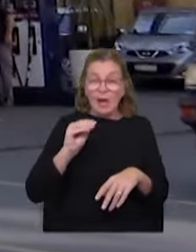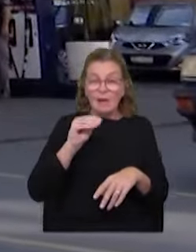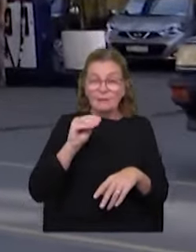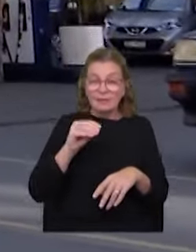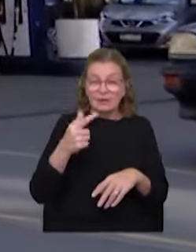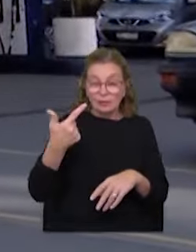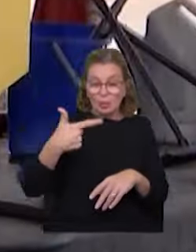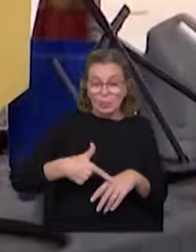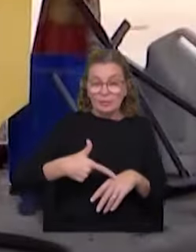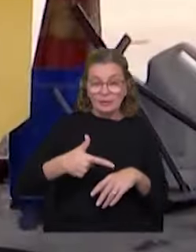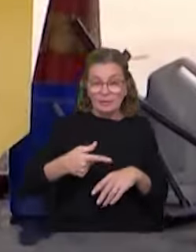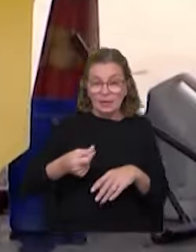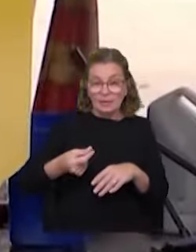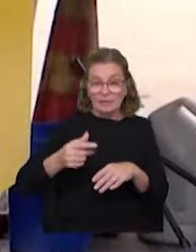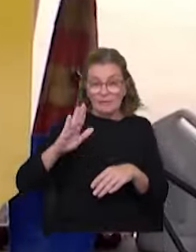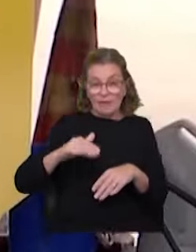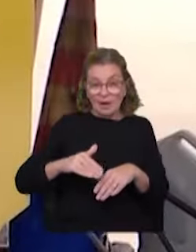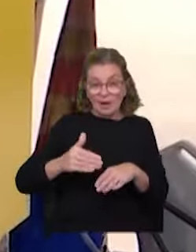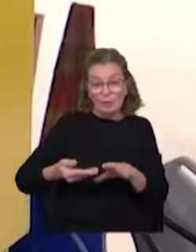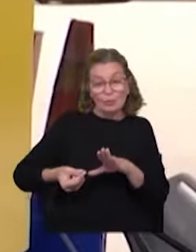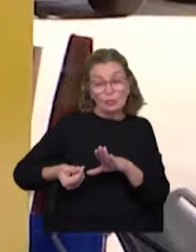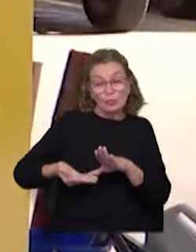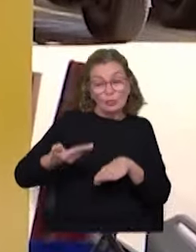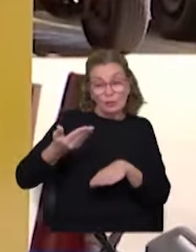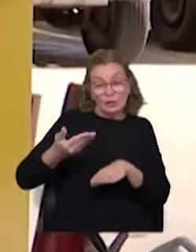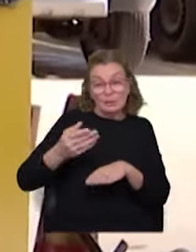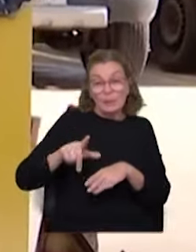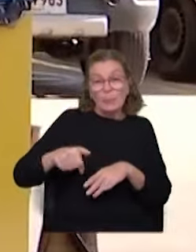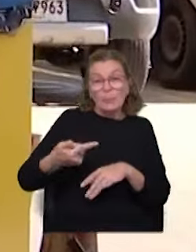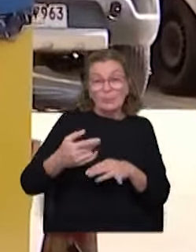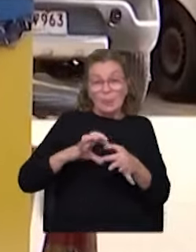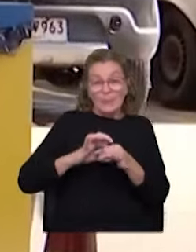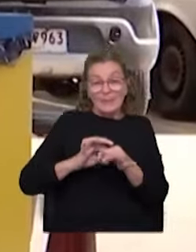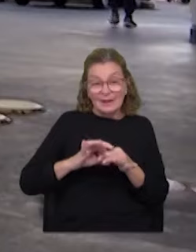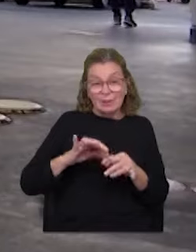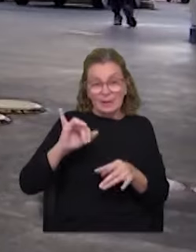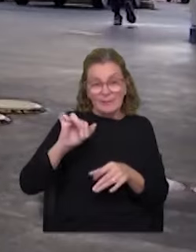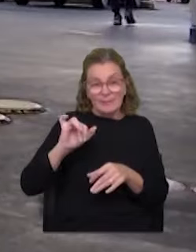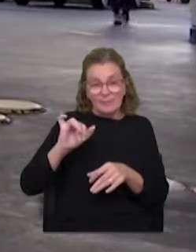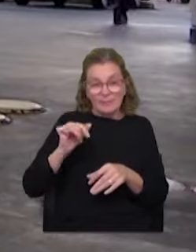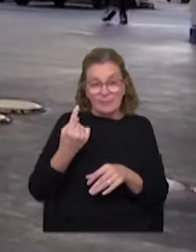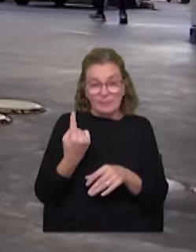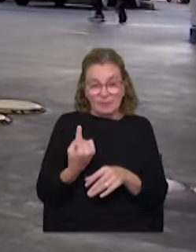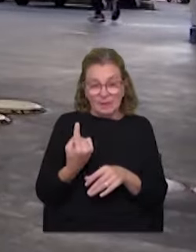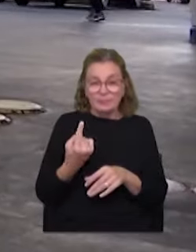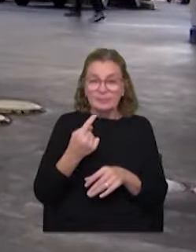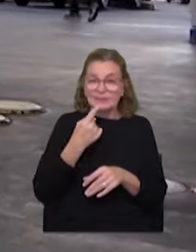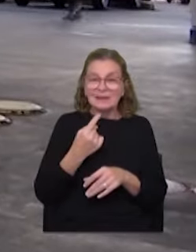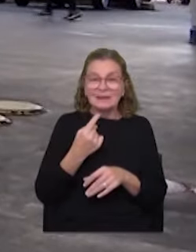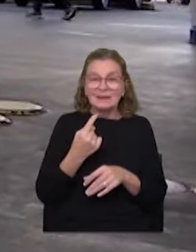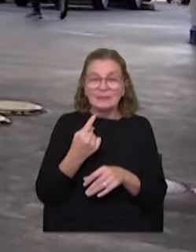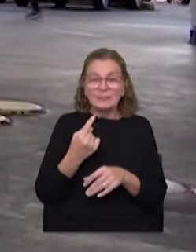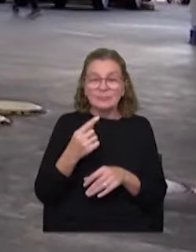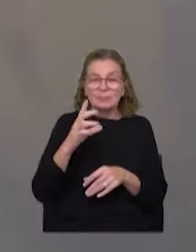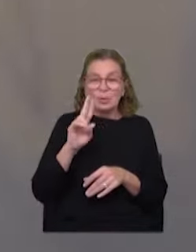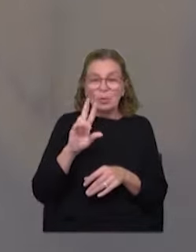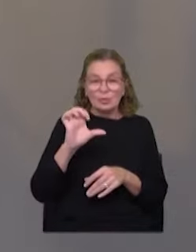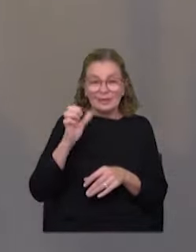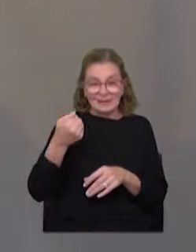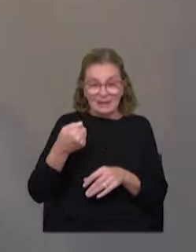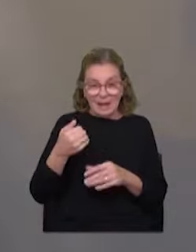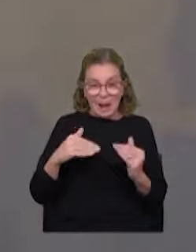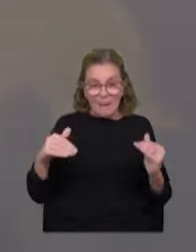si los combustibles bajan o suben a partir del próximo Primero de Mayo la urce actualizó la semana pasada el precio de